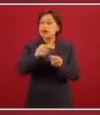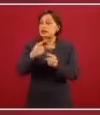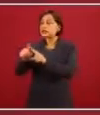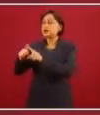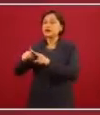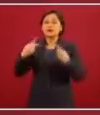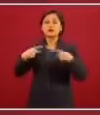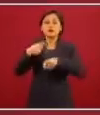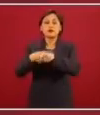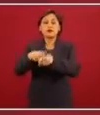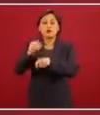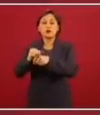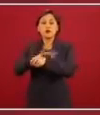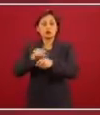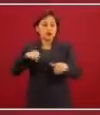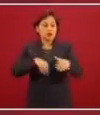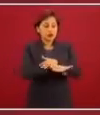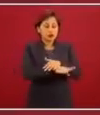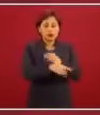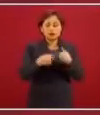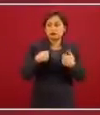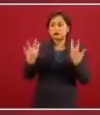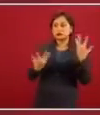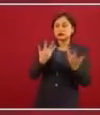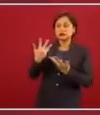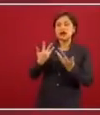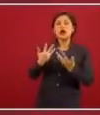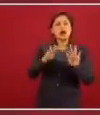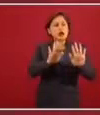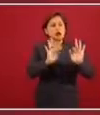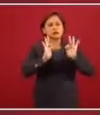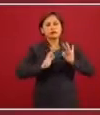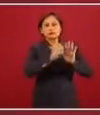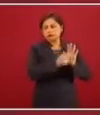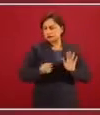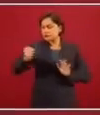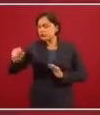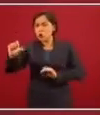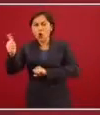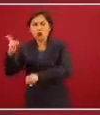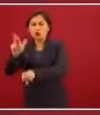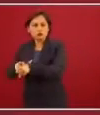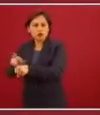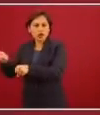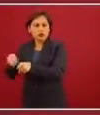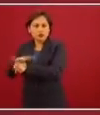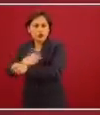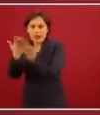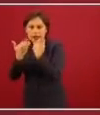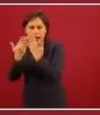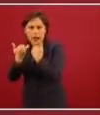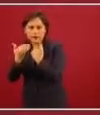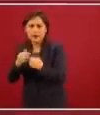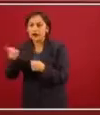temporalmente pase a ocupar el lugar de una persona que está en un hospital no COVID y sea reemplazado por una persona